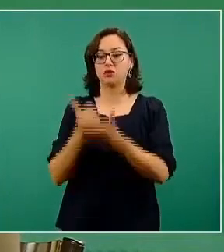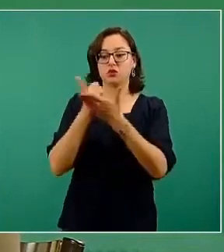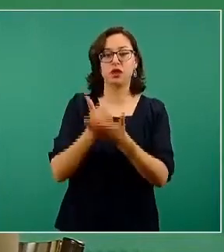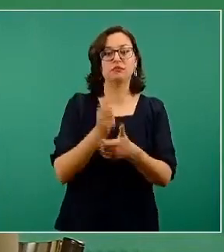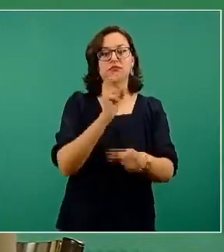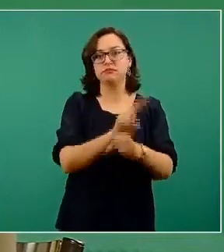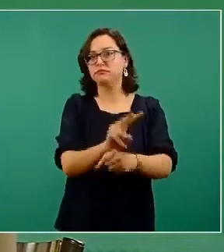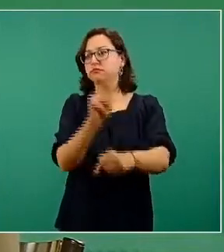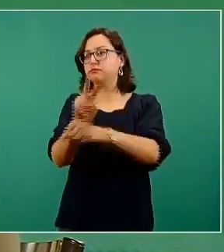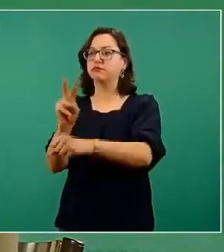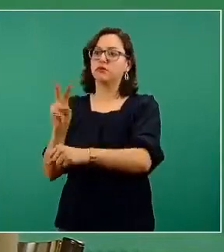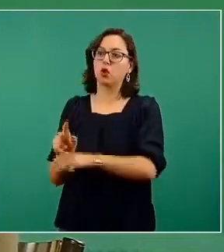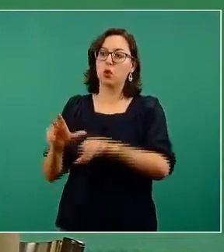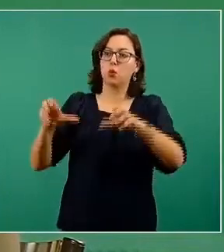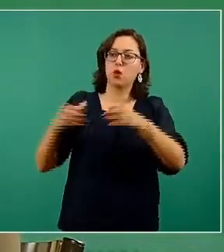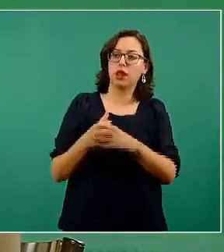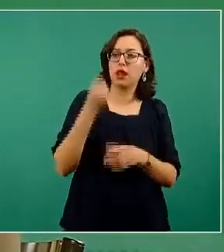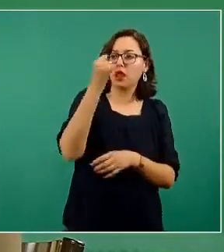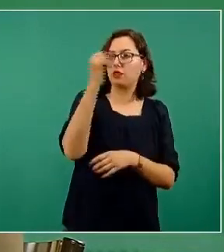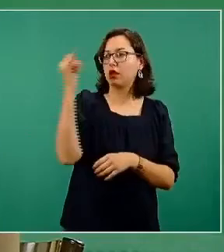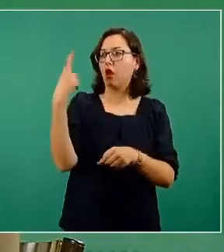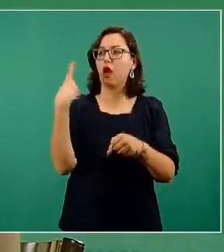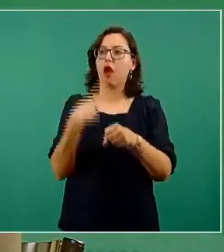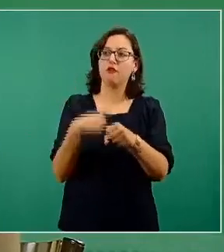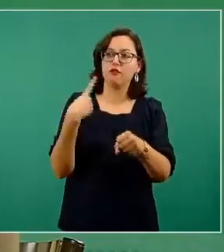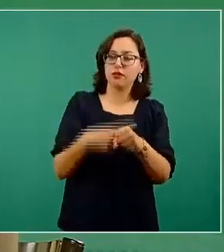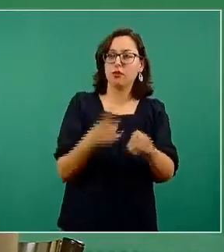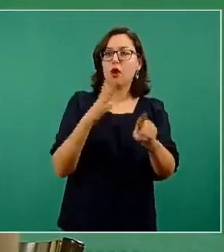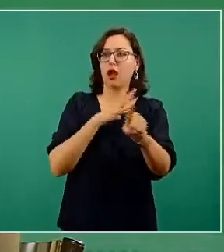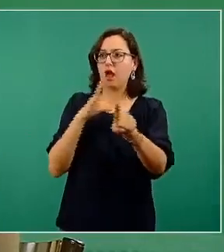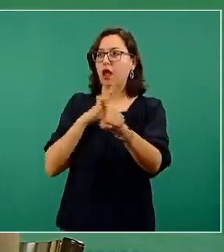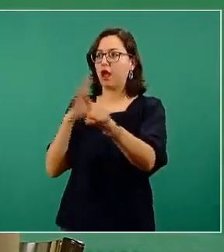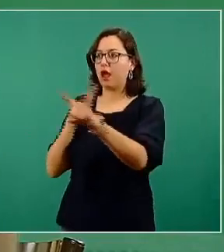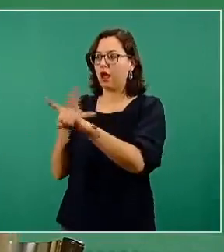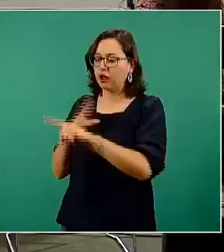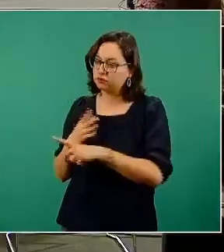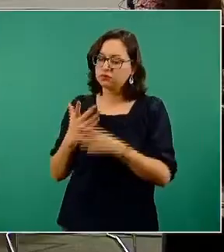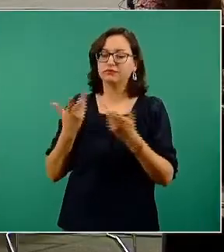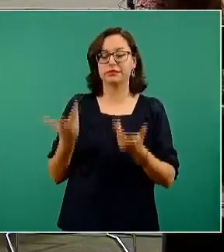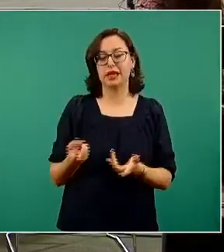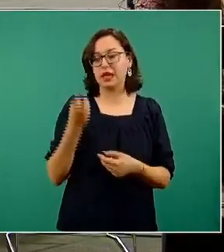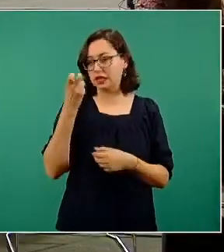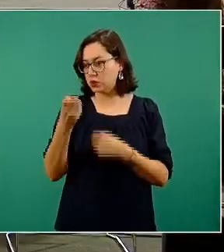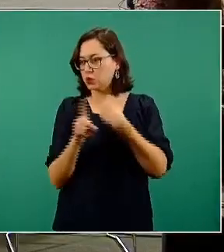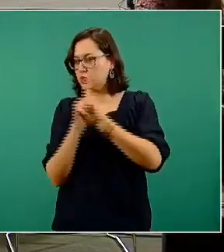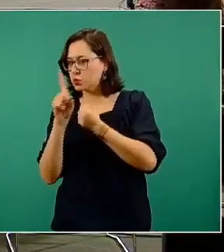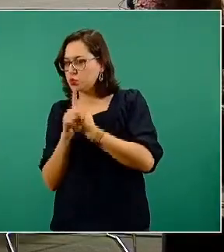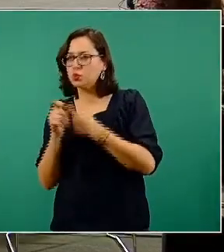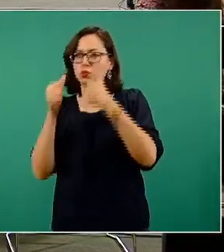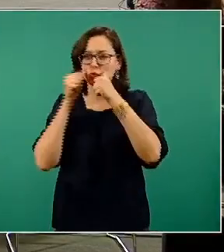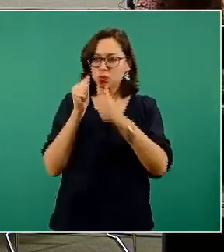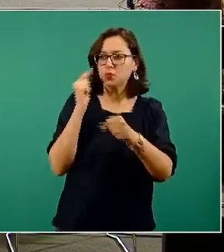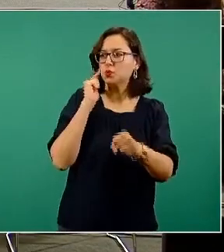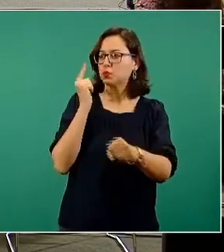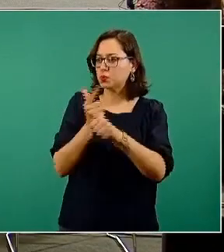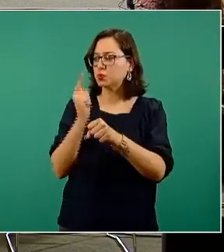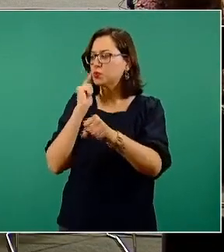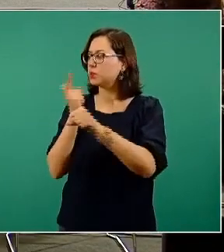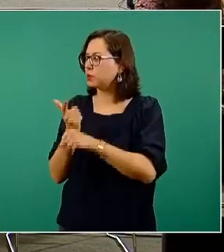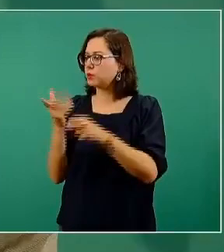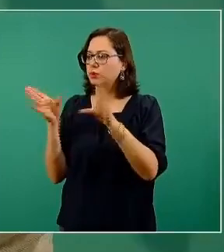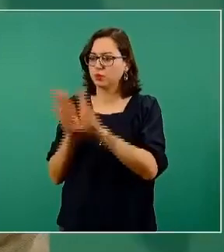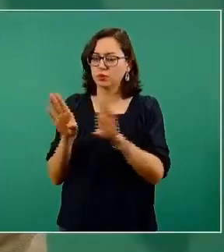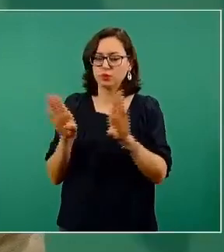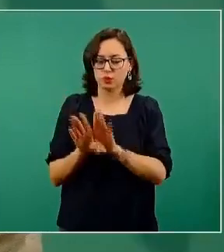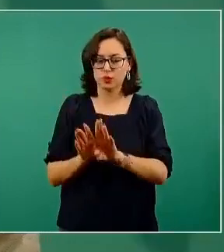casos en comunidades más alejadas, y hemos tenido abordajes para tratar de entender el problema, identificar brotes y